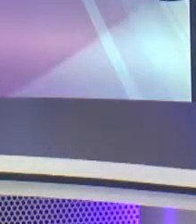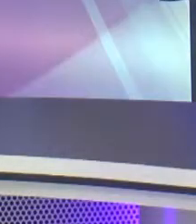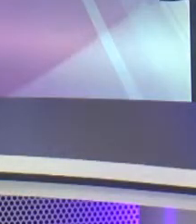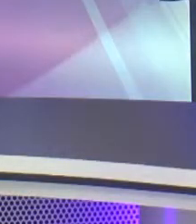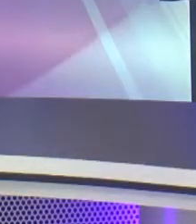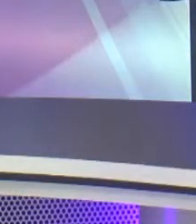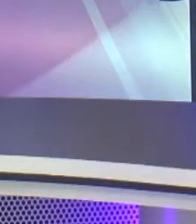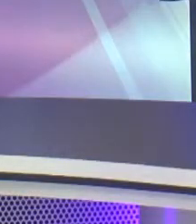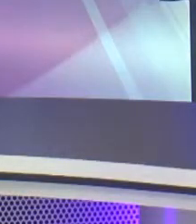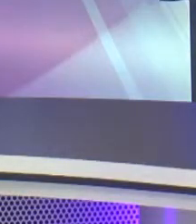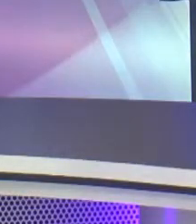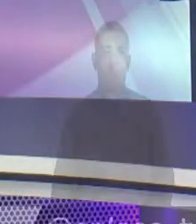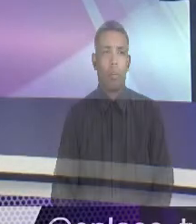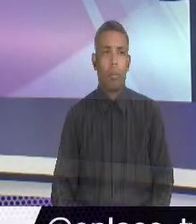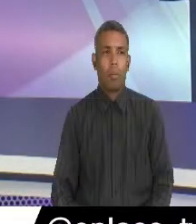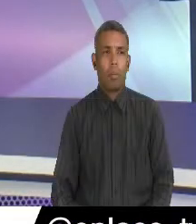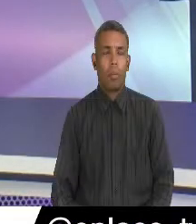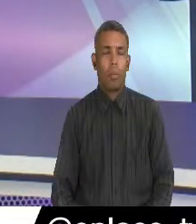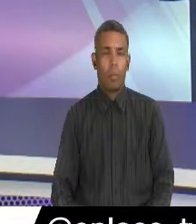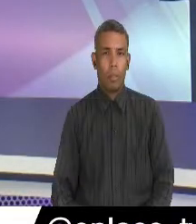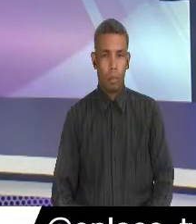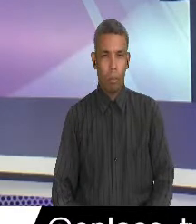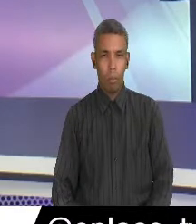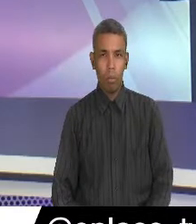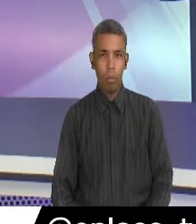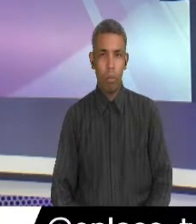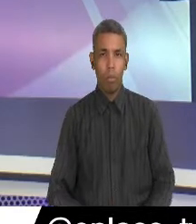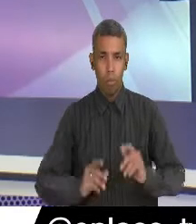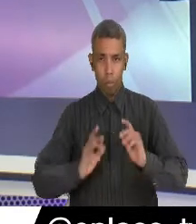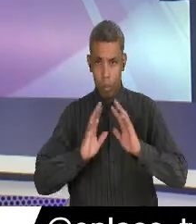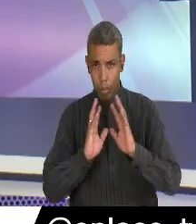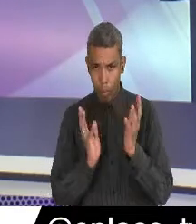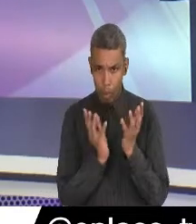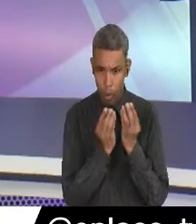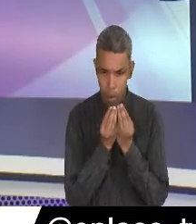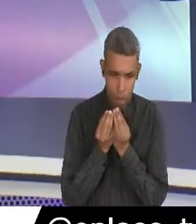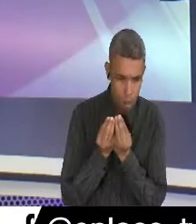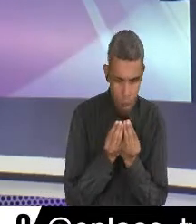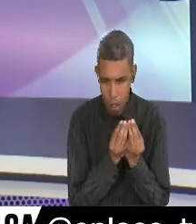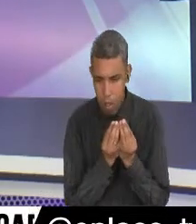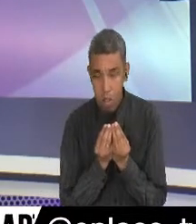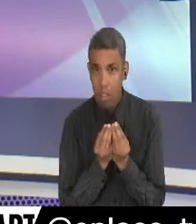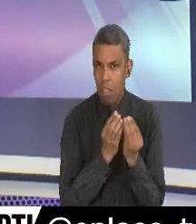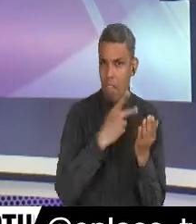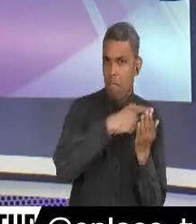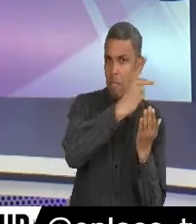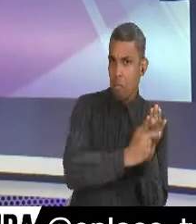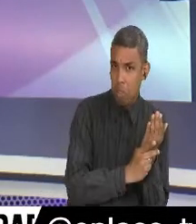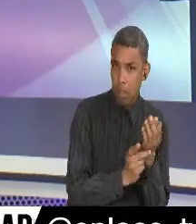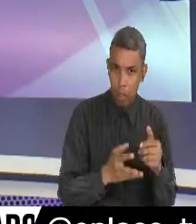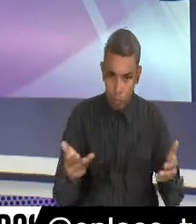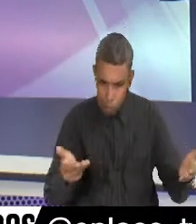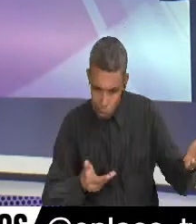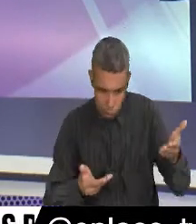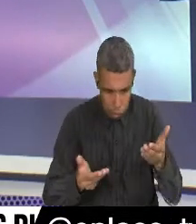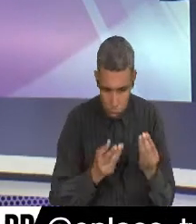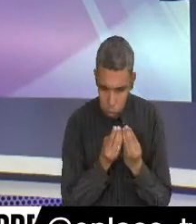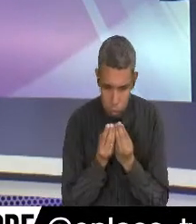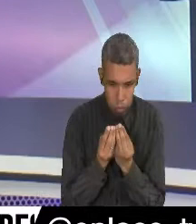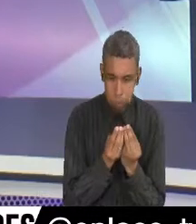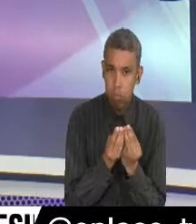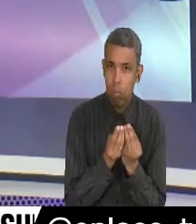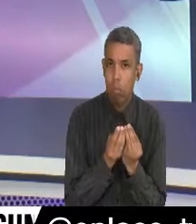Gracias por continuar con nosotros. Y en otras noticias, el Consejo de Barranca Bermeja tramita varios proyectos de acuerdo. Uno de ellos tiene que ver con la sobretasa bomberil,